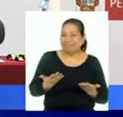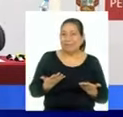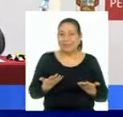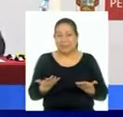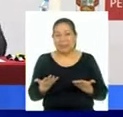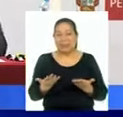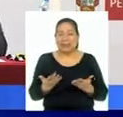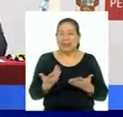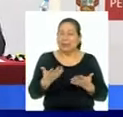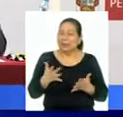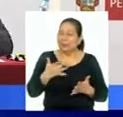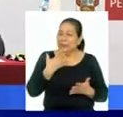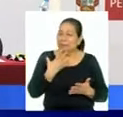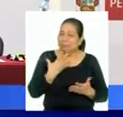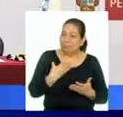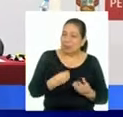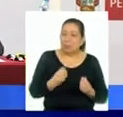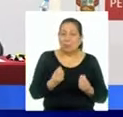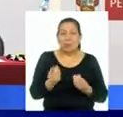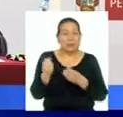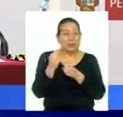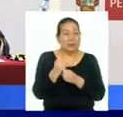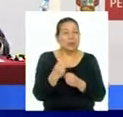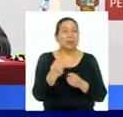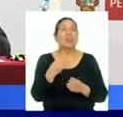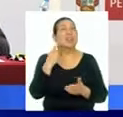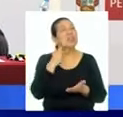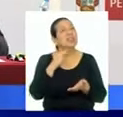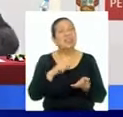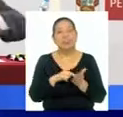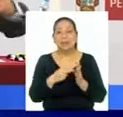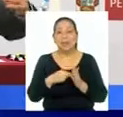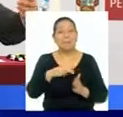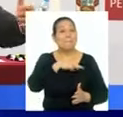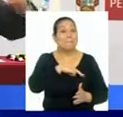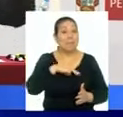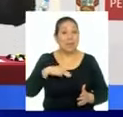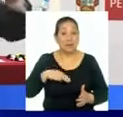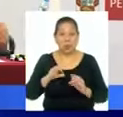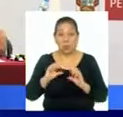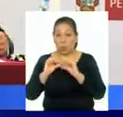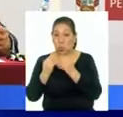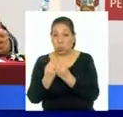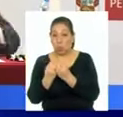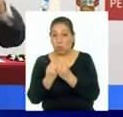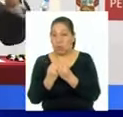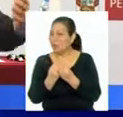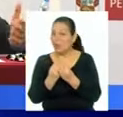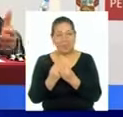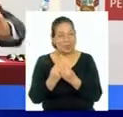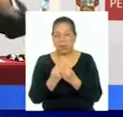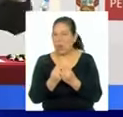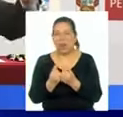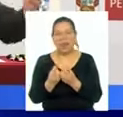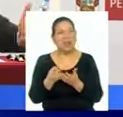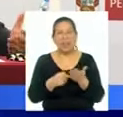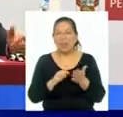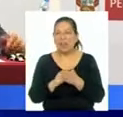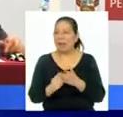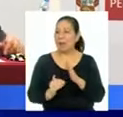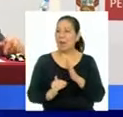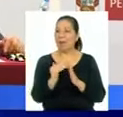debido recuperar. Cuando digo hemos debido recuperar, no me refiero al ministro y a su equipo de alta dirección, sino hemos debido recuperar con